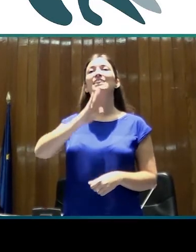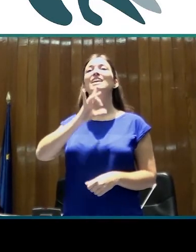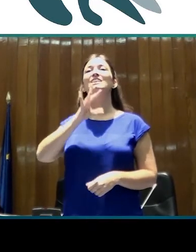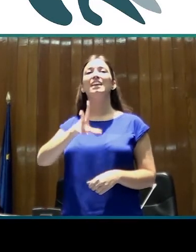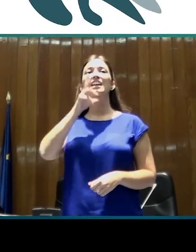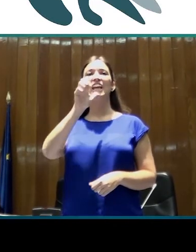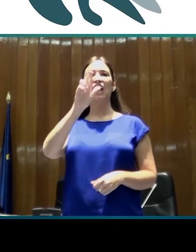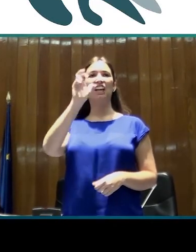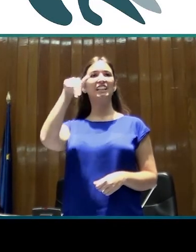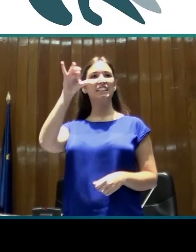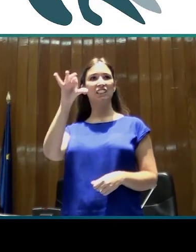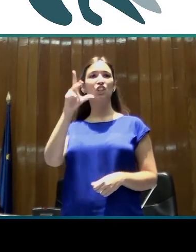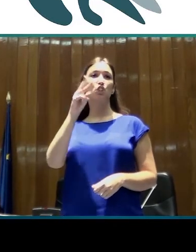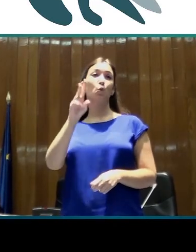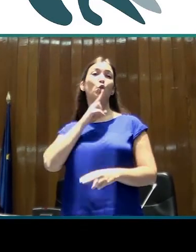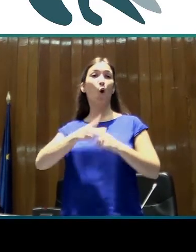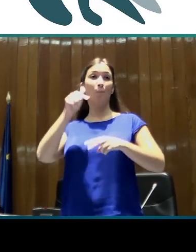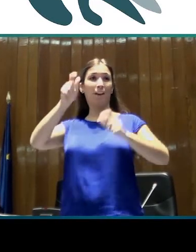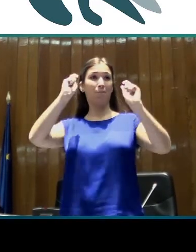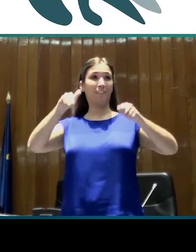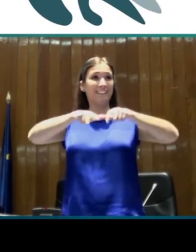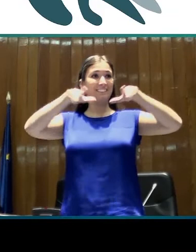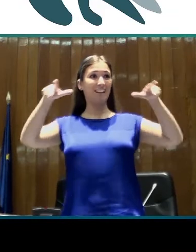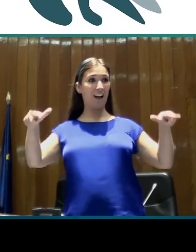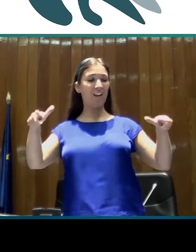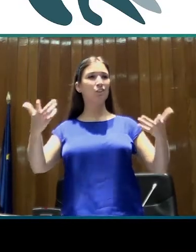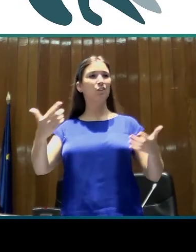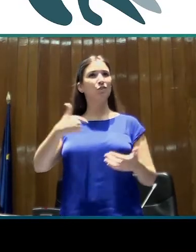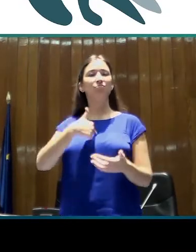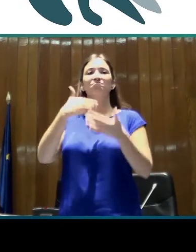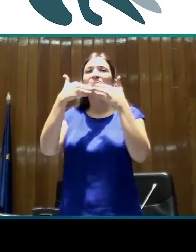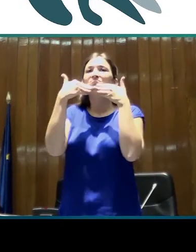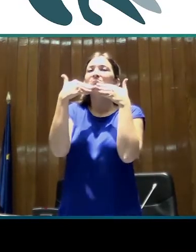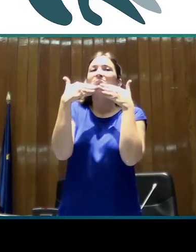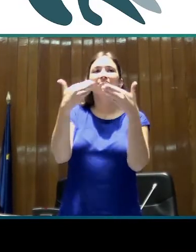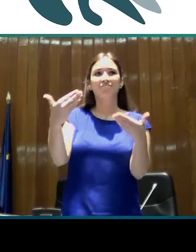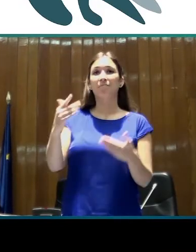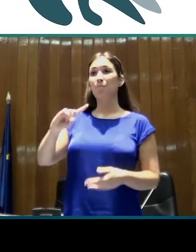Lluch. Es el agradecimiento, comenzando por el Real